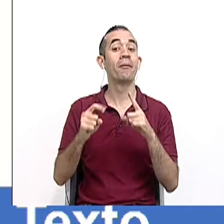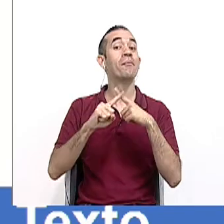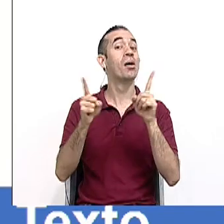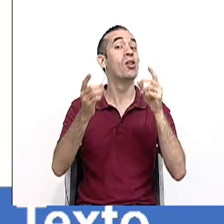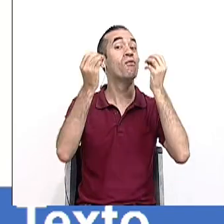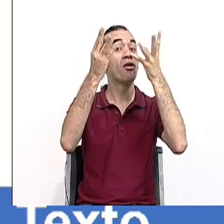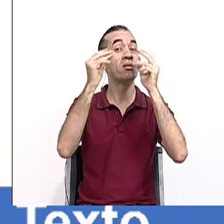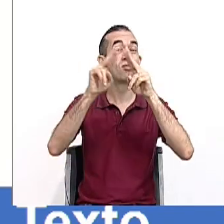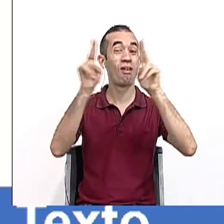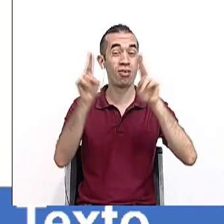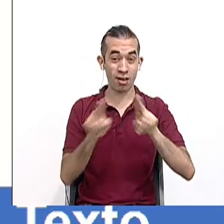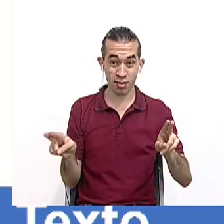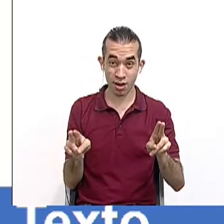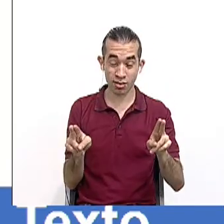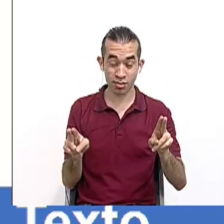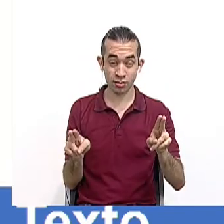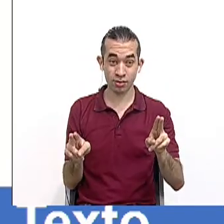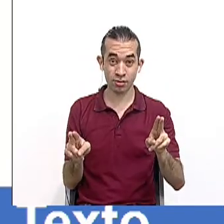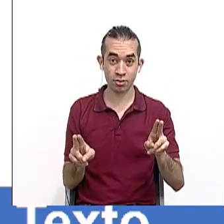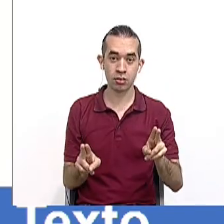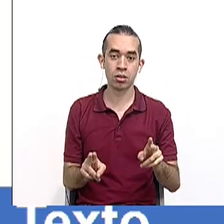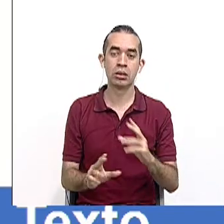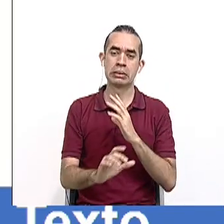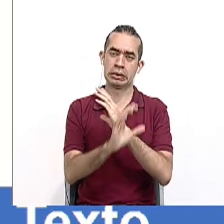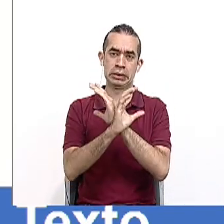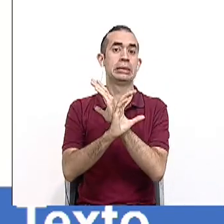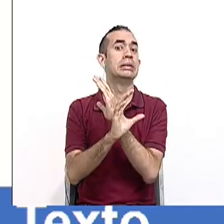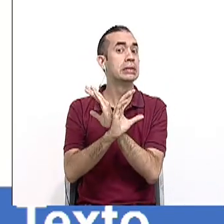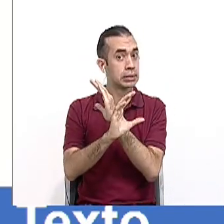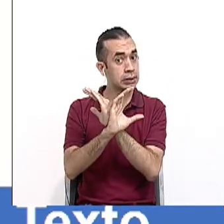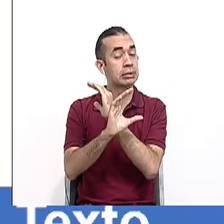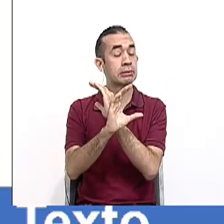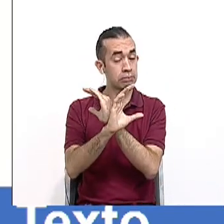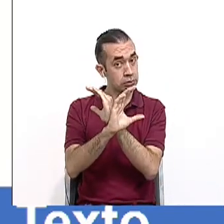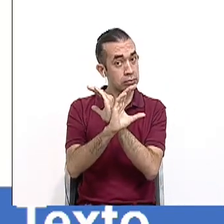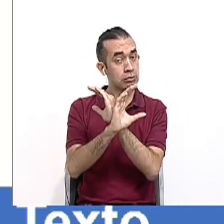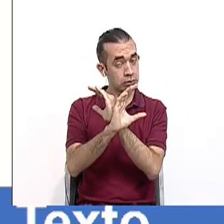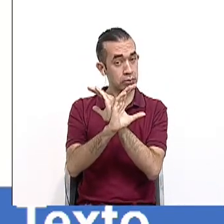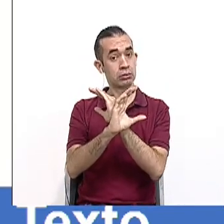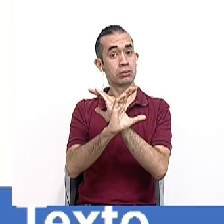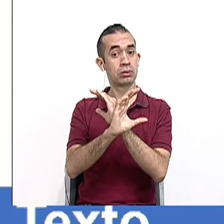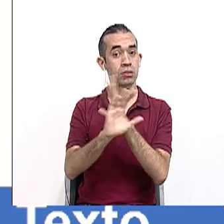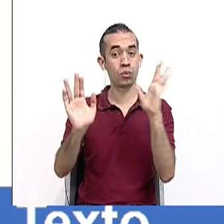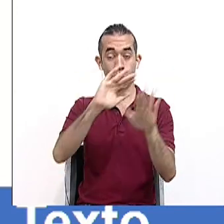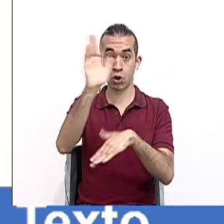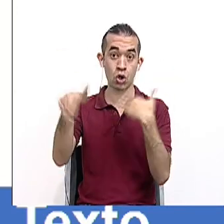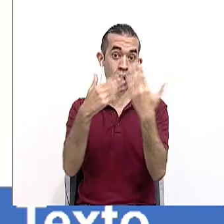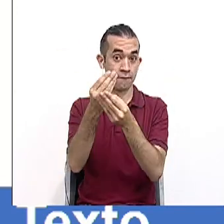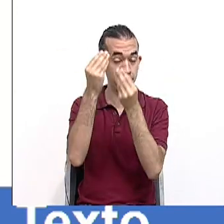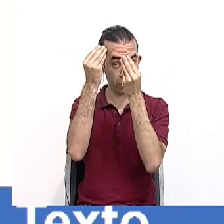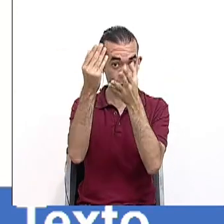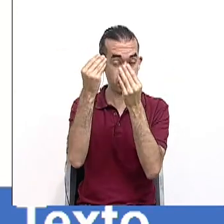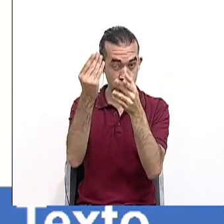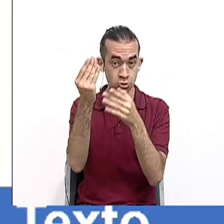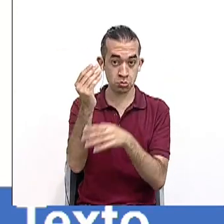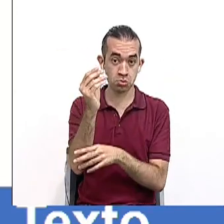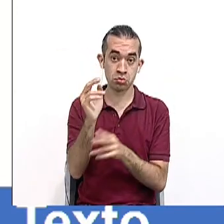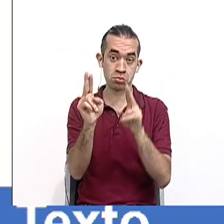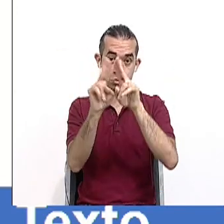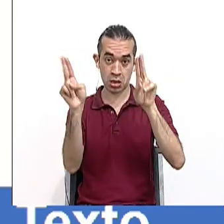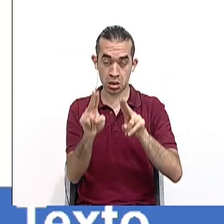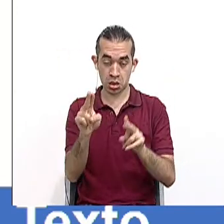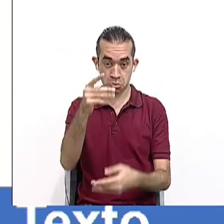en internet, debemos ser muy cuidadosos. No toda la información que encontramos